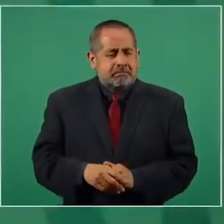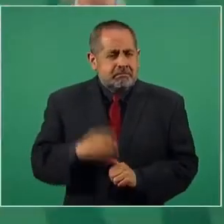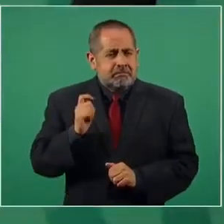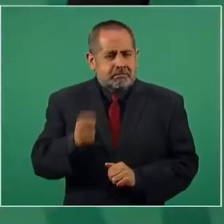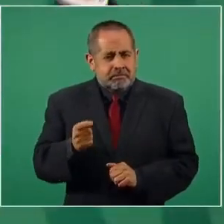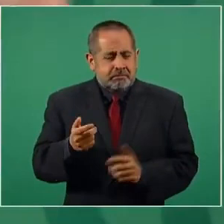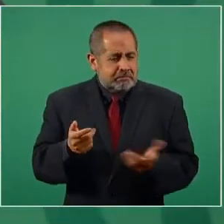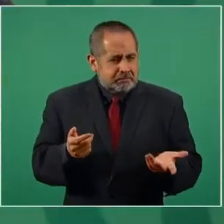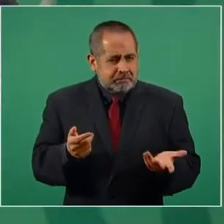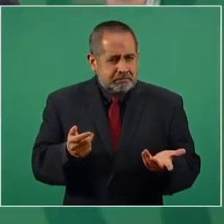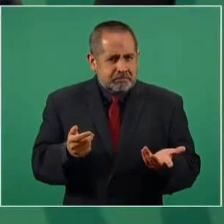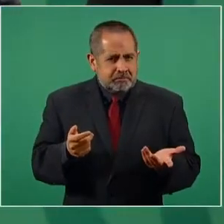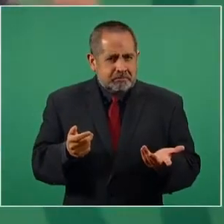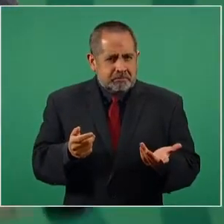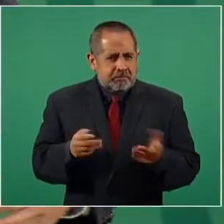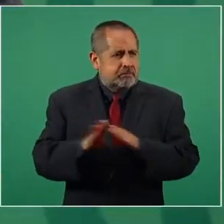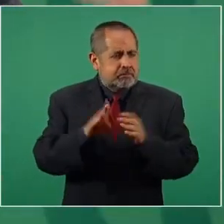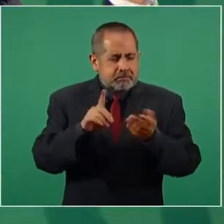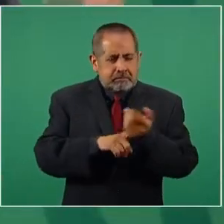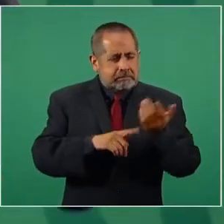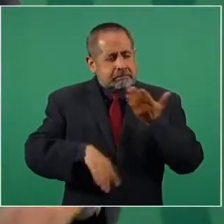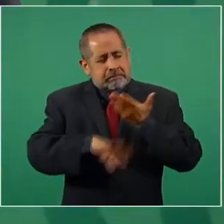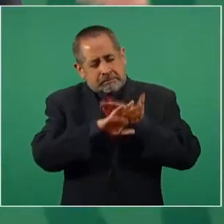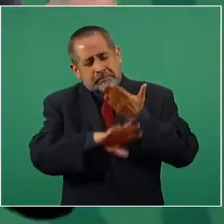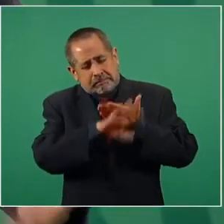porque a pesar de todo ese bombardeo,